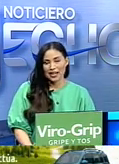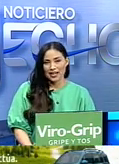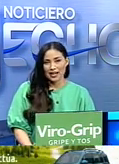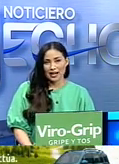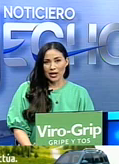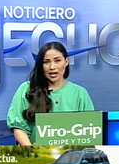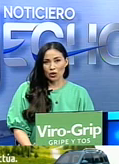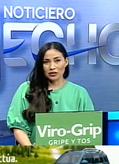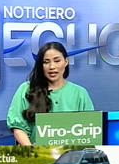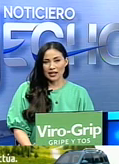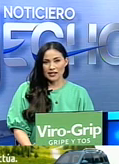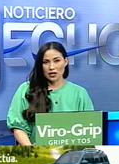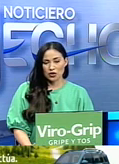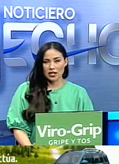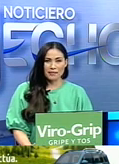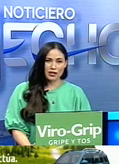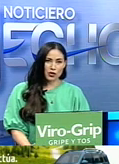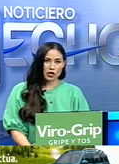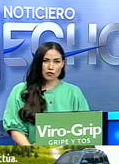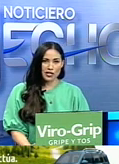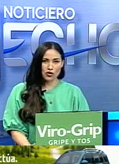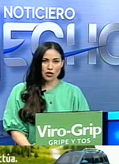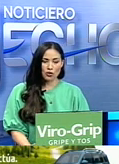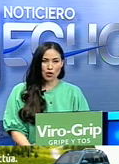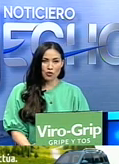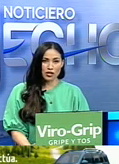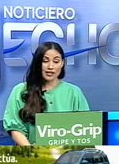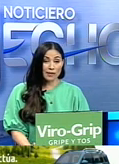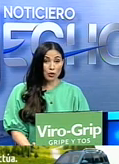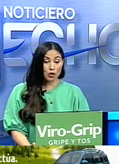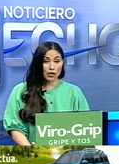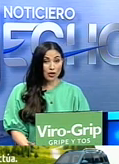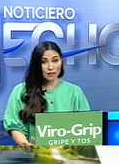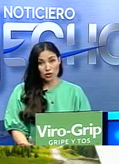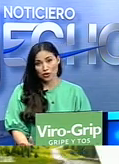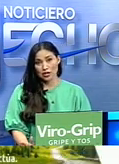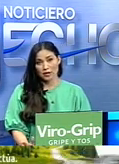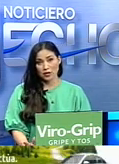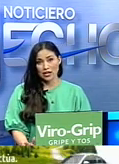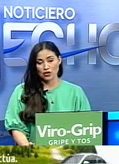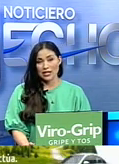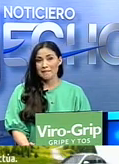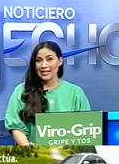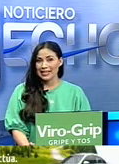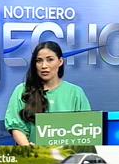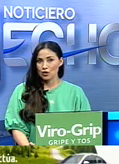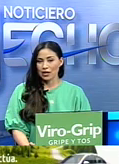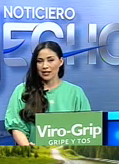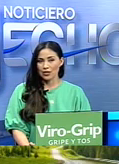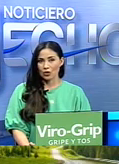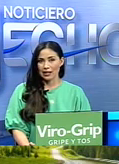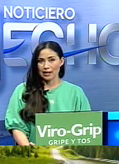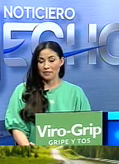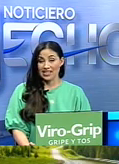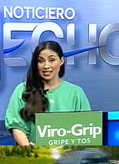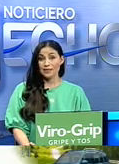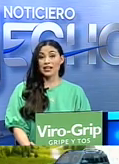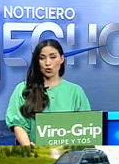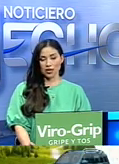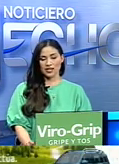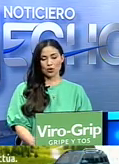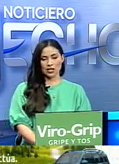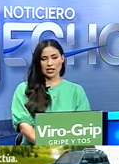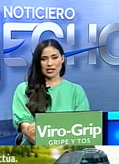6062-3064. Ahora a contarles que los incrementos en los precios de los combustibles han provocado que muchos salvadoreños limiten sus salidas durante